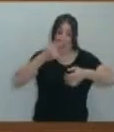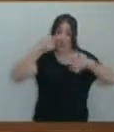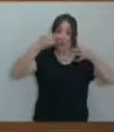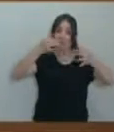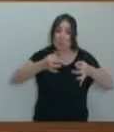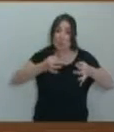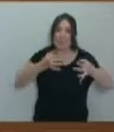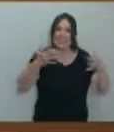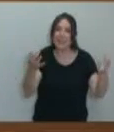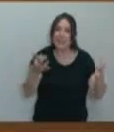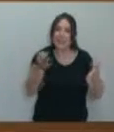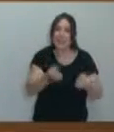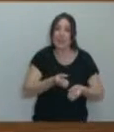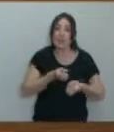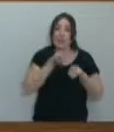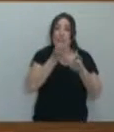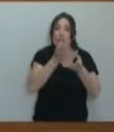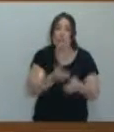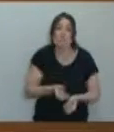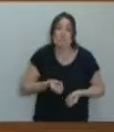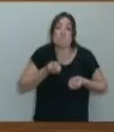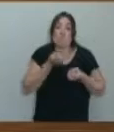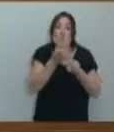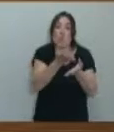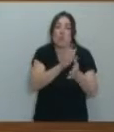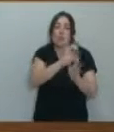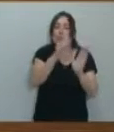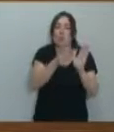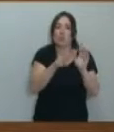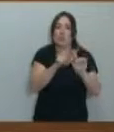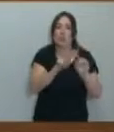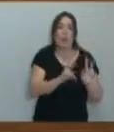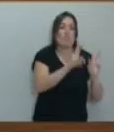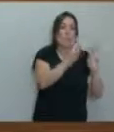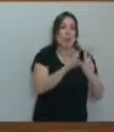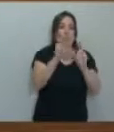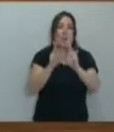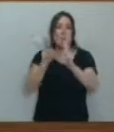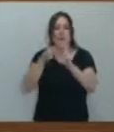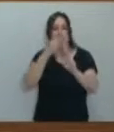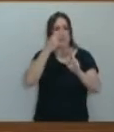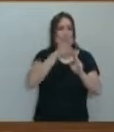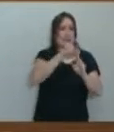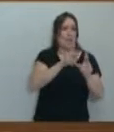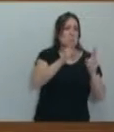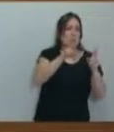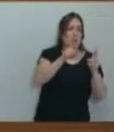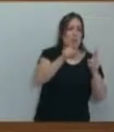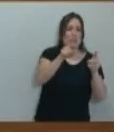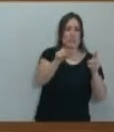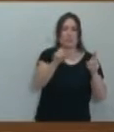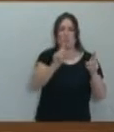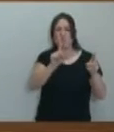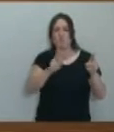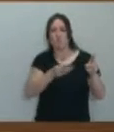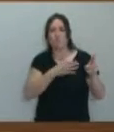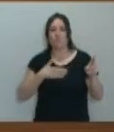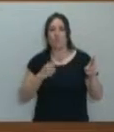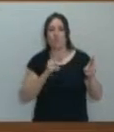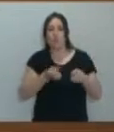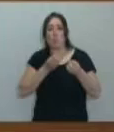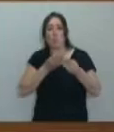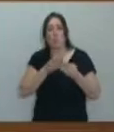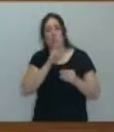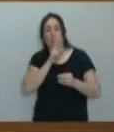la información de forma completa. Y no de forma troceada, diciendo lo que a uno le interesa y ocultando aquello que le perjudica. Pero,